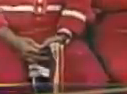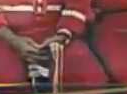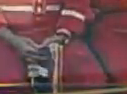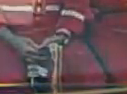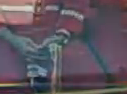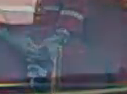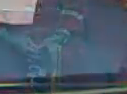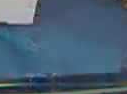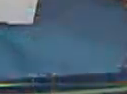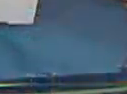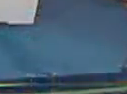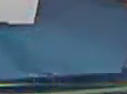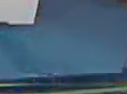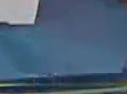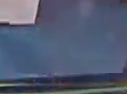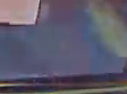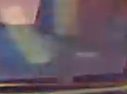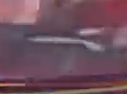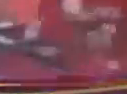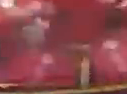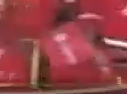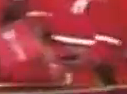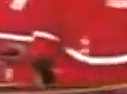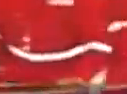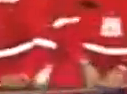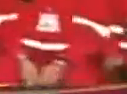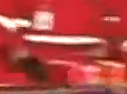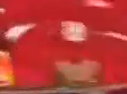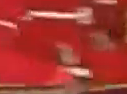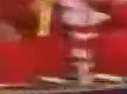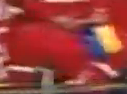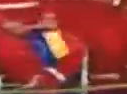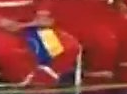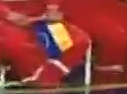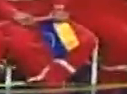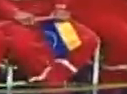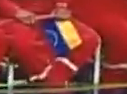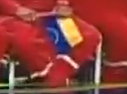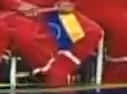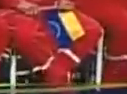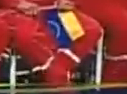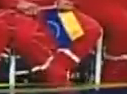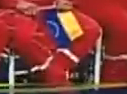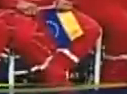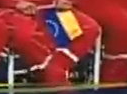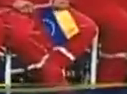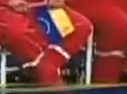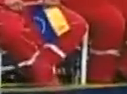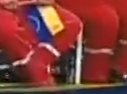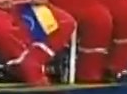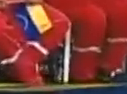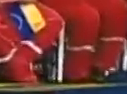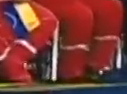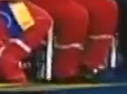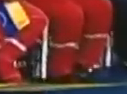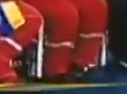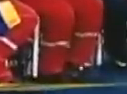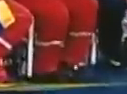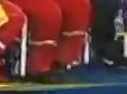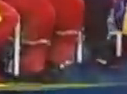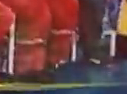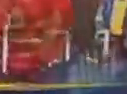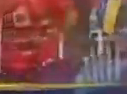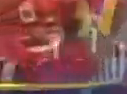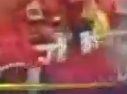de 1990 para debilitar la soberanía sobre el crudo, aumentar volúmenes de producción y disminuir ingresos fiscales